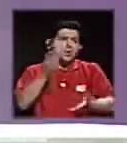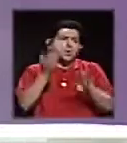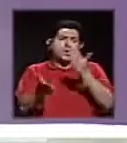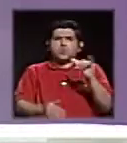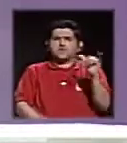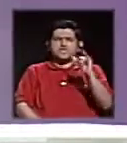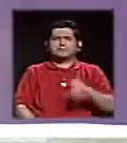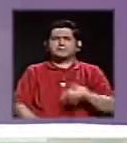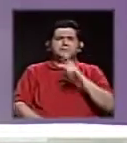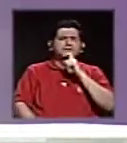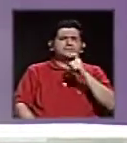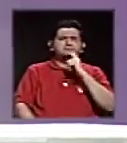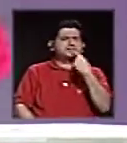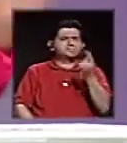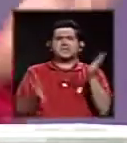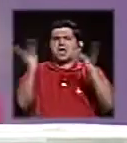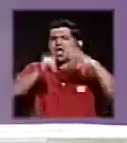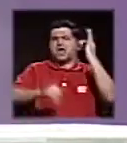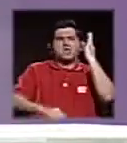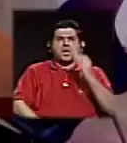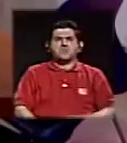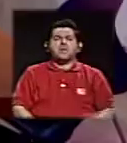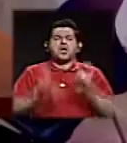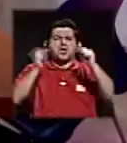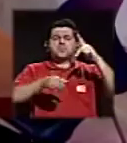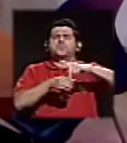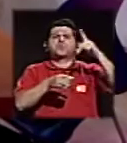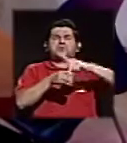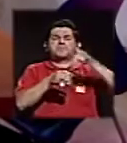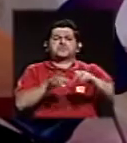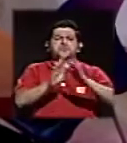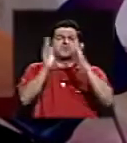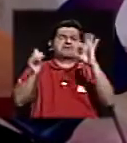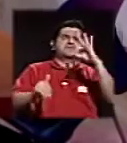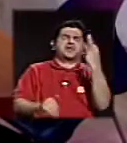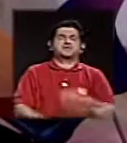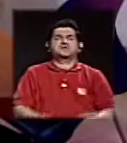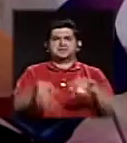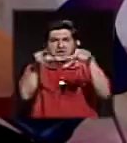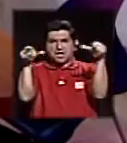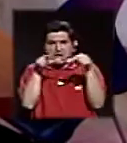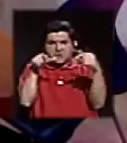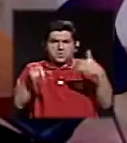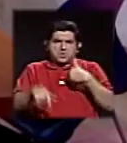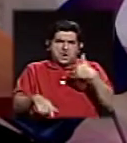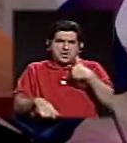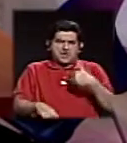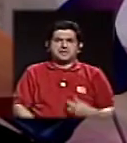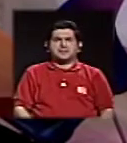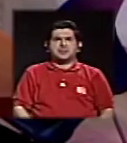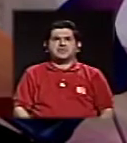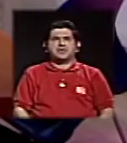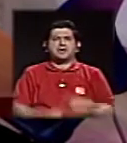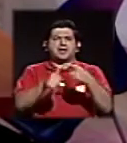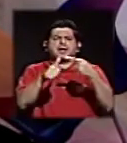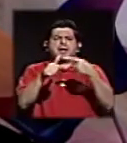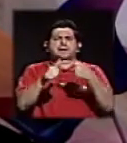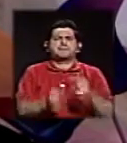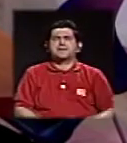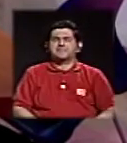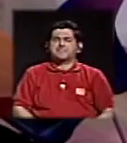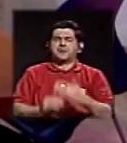ese mismo las dificultades de decir no hay mujeres o pueden participar abiertamente la ubicación en los puestos primero es